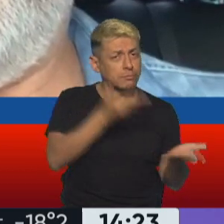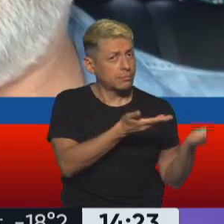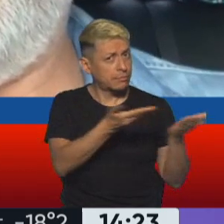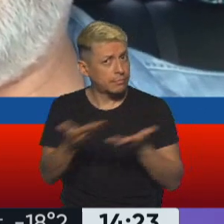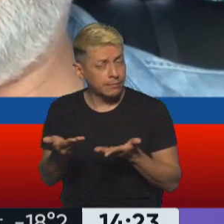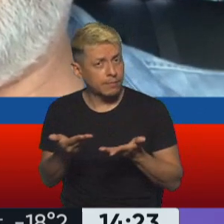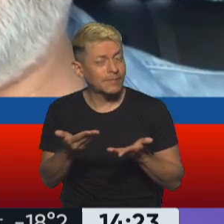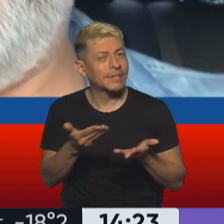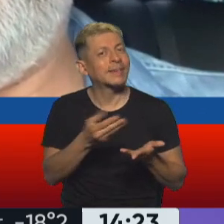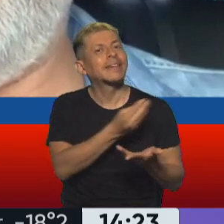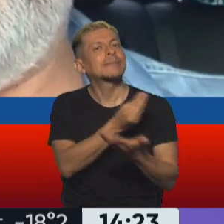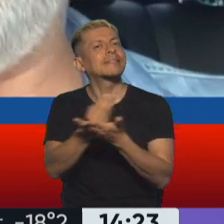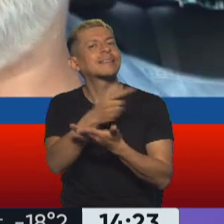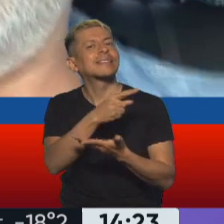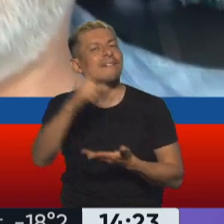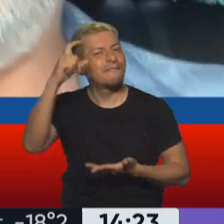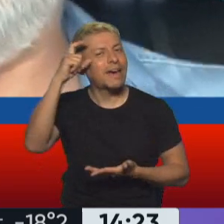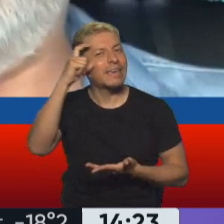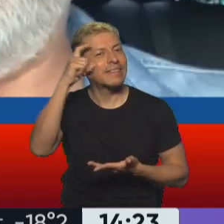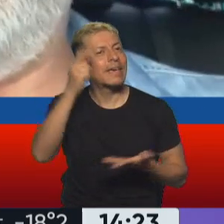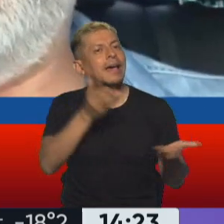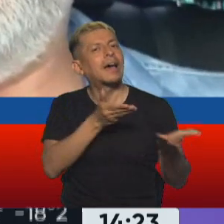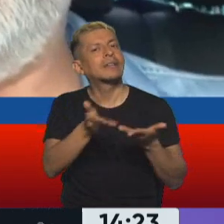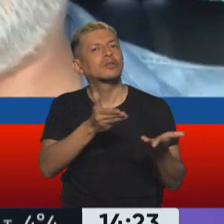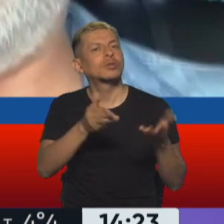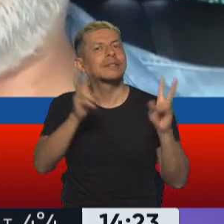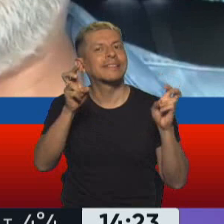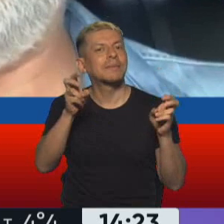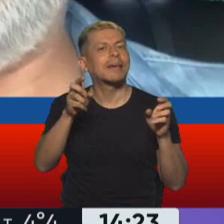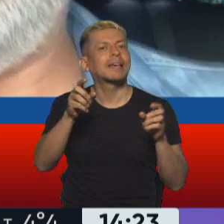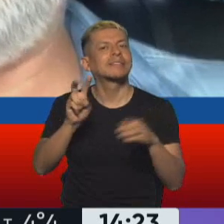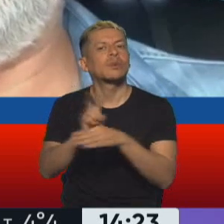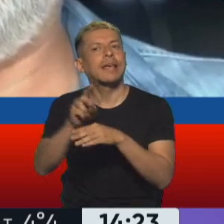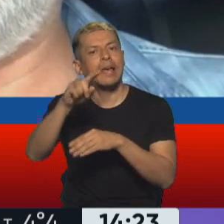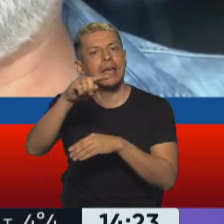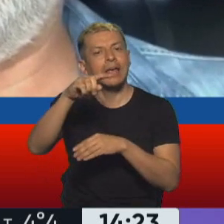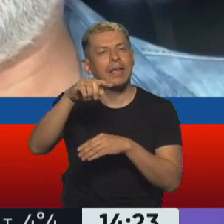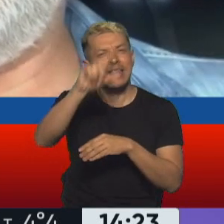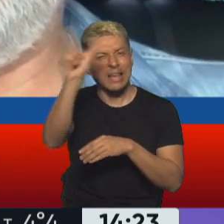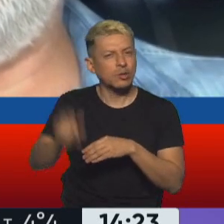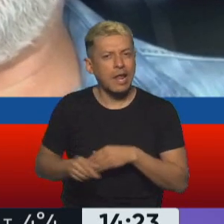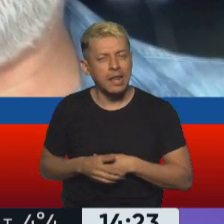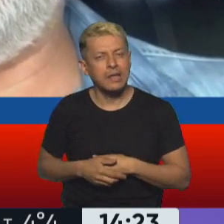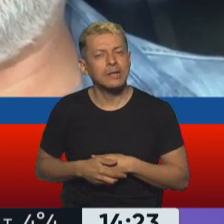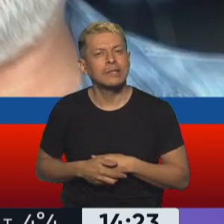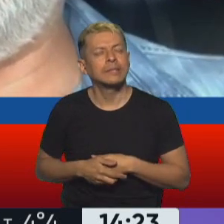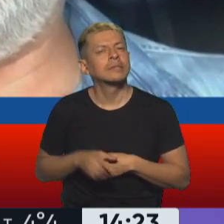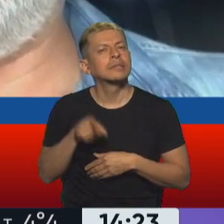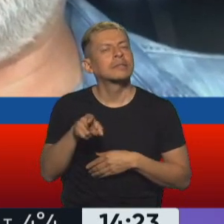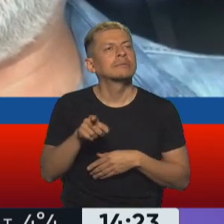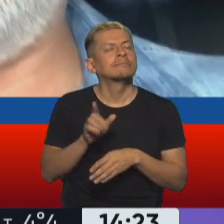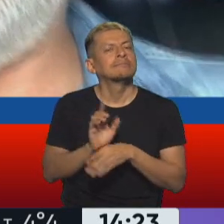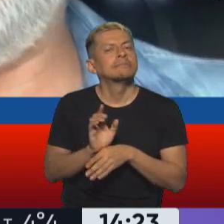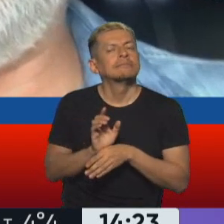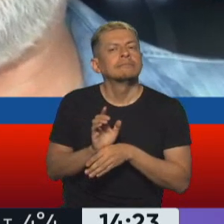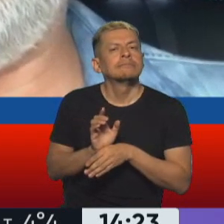Joe Biden, el asesor en materia de seguridad nacional. ¿Eso de alguna forma